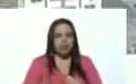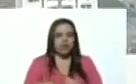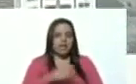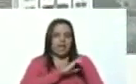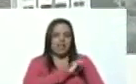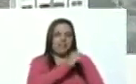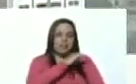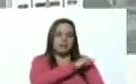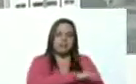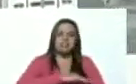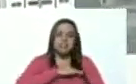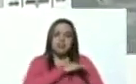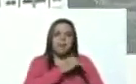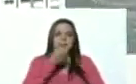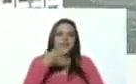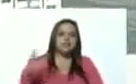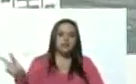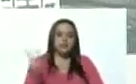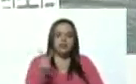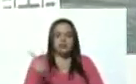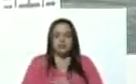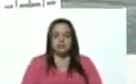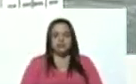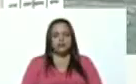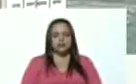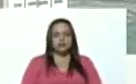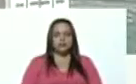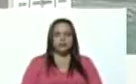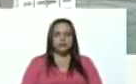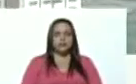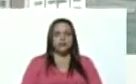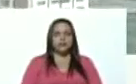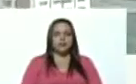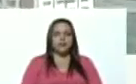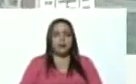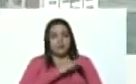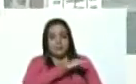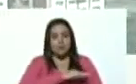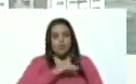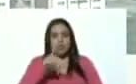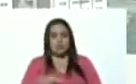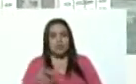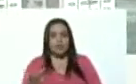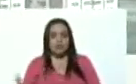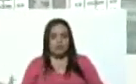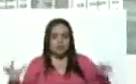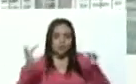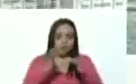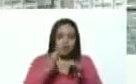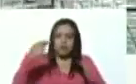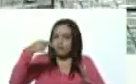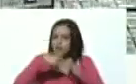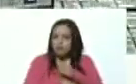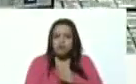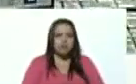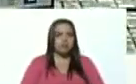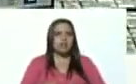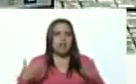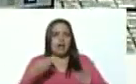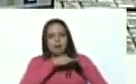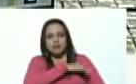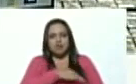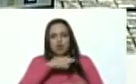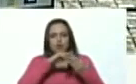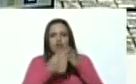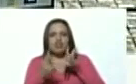Bella, bueno, misión hermana entrañable también, profunda, de la Gran Misión Barrio